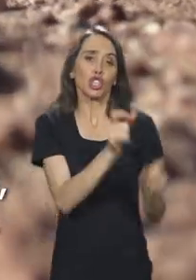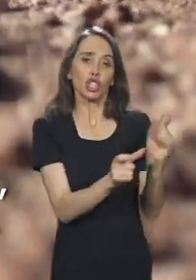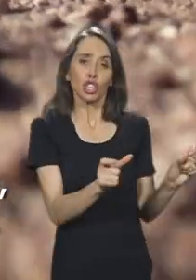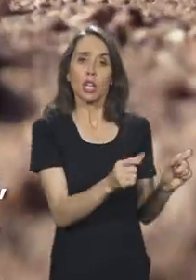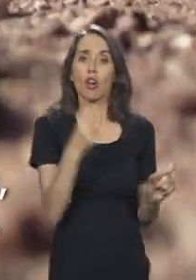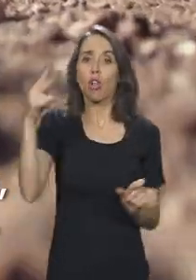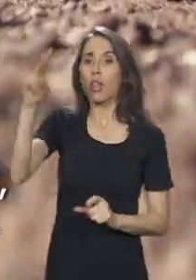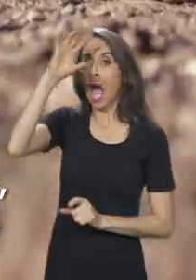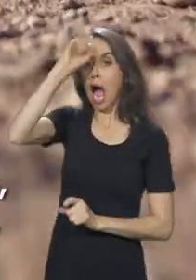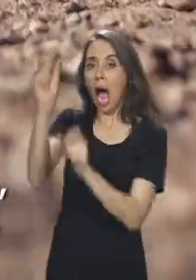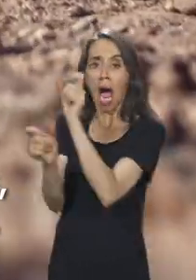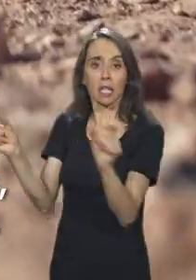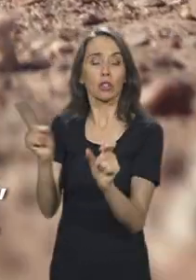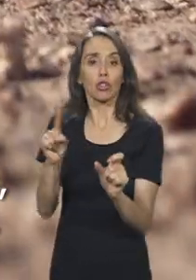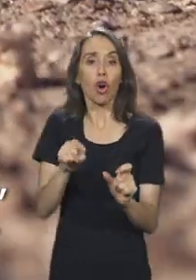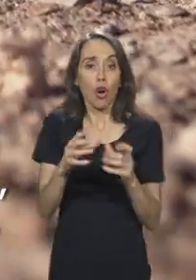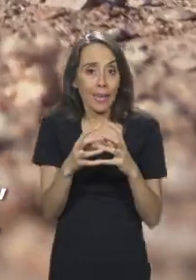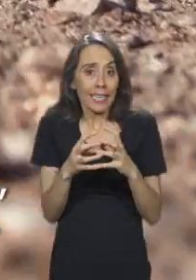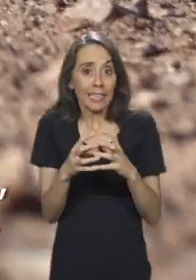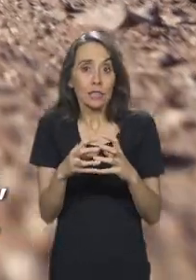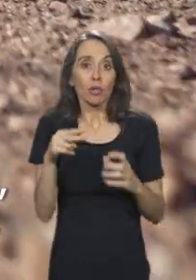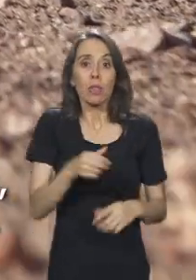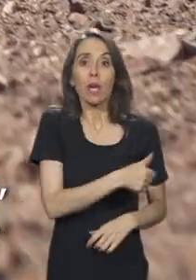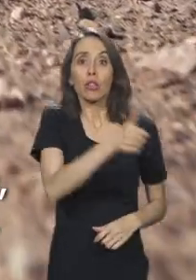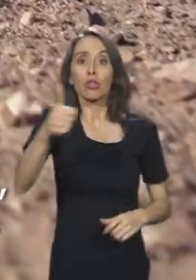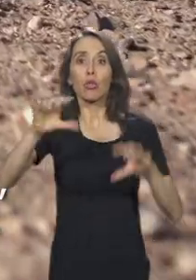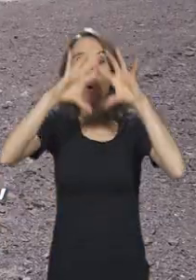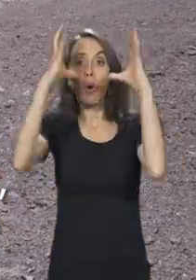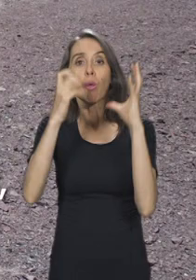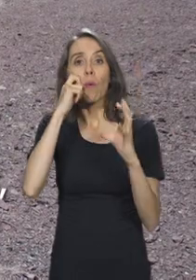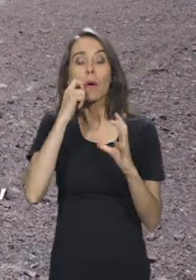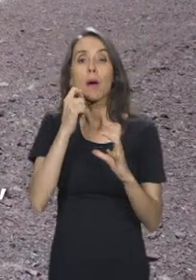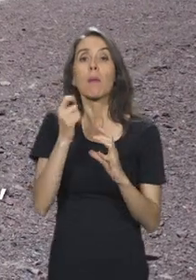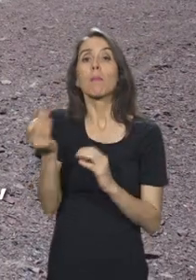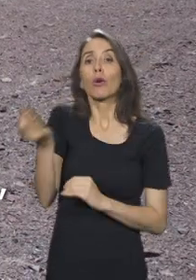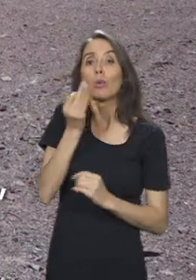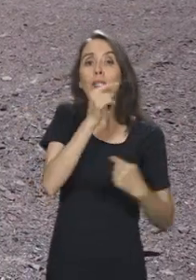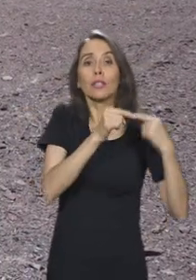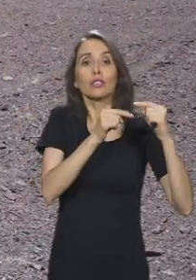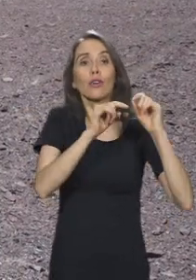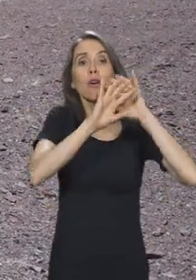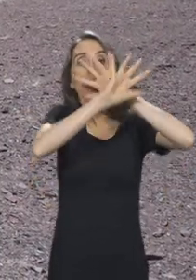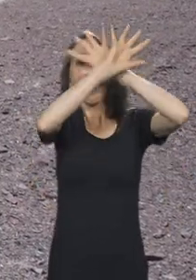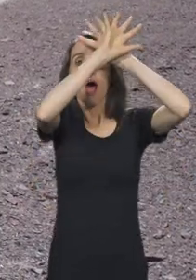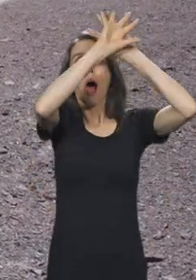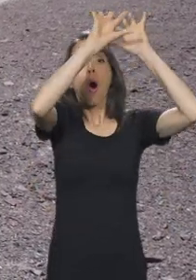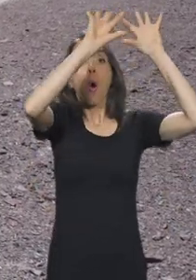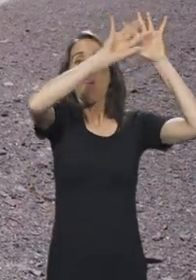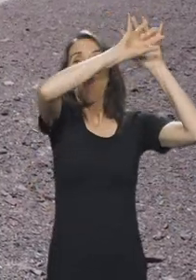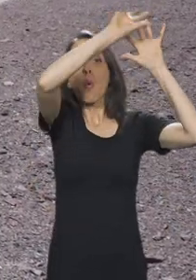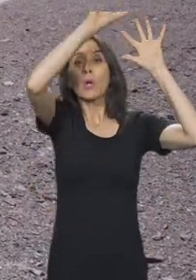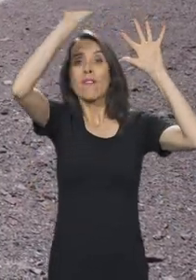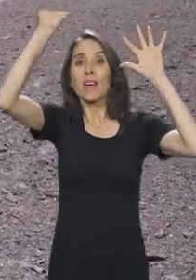no es de los argentinos. Es de todo. Es parte de, cuenta la historia del universo.